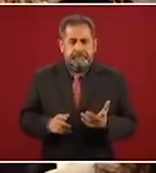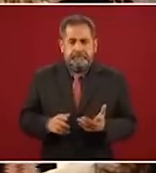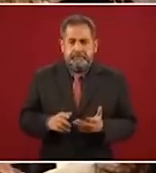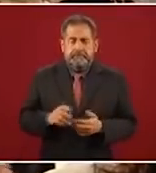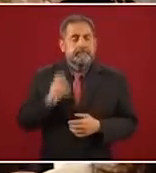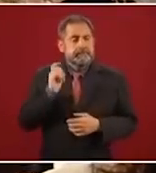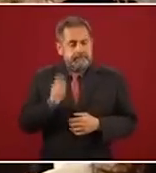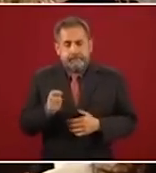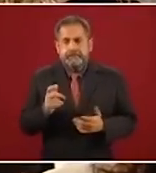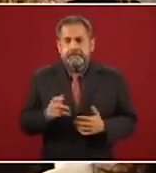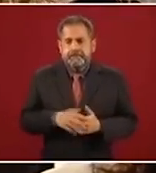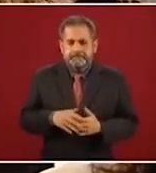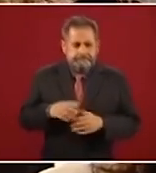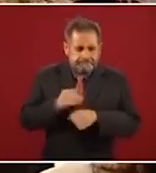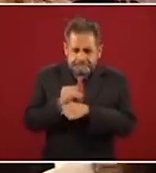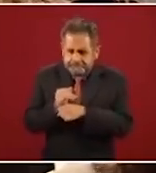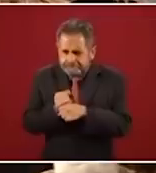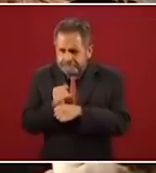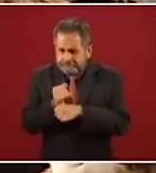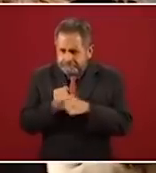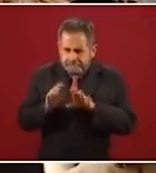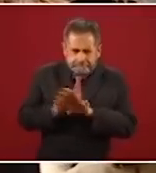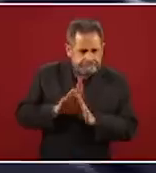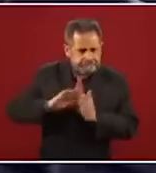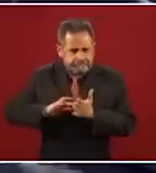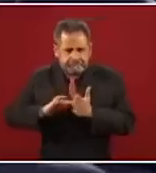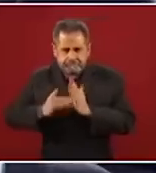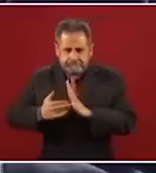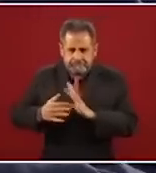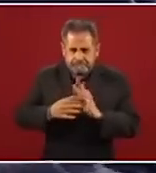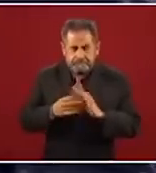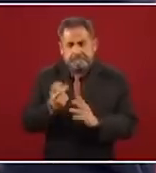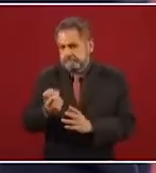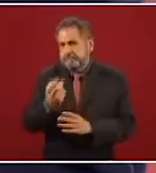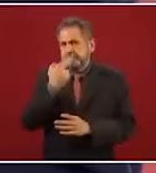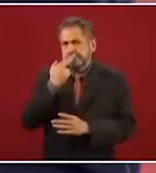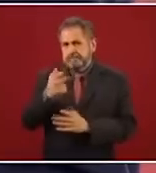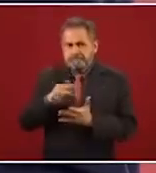más investigación, más inteligencia, hay forma